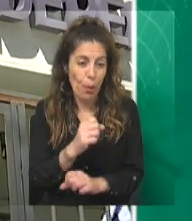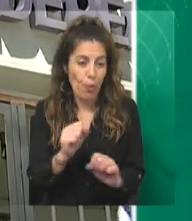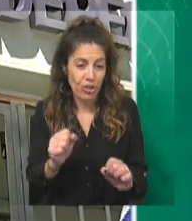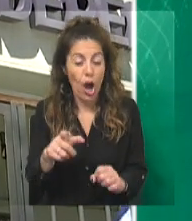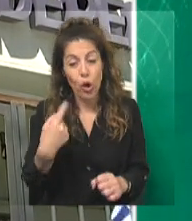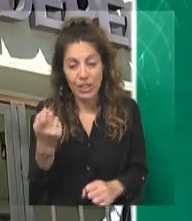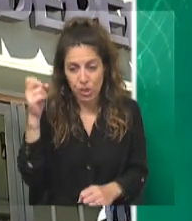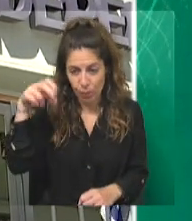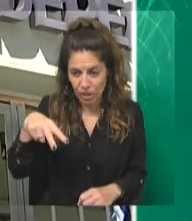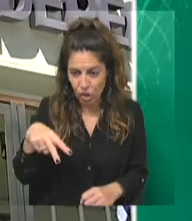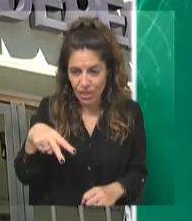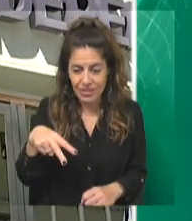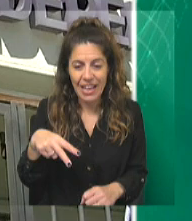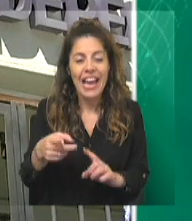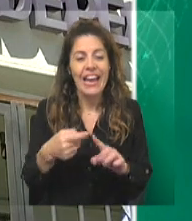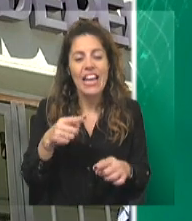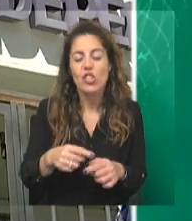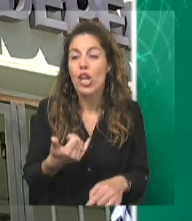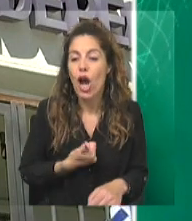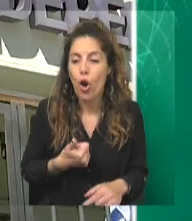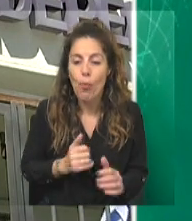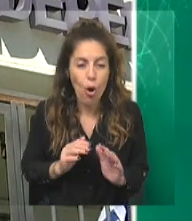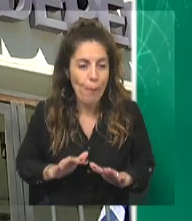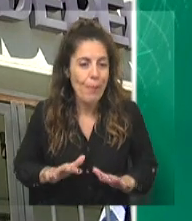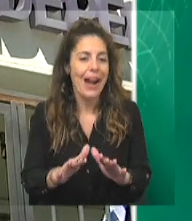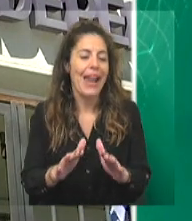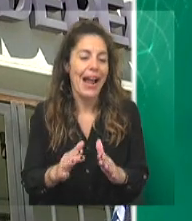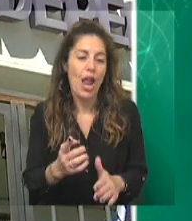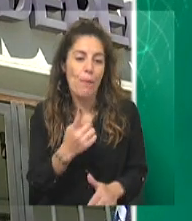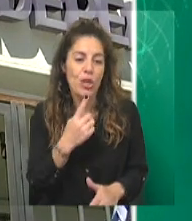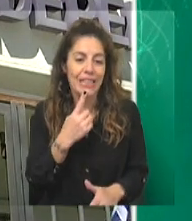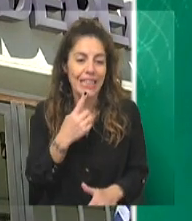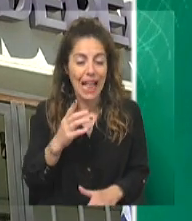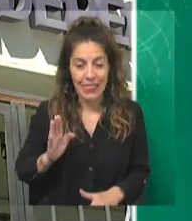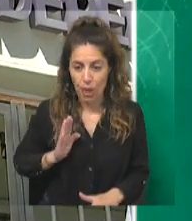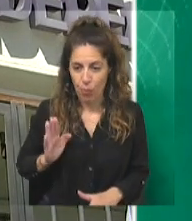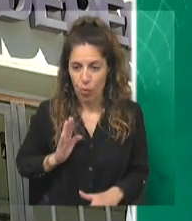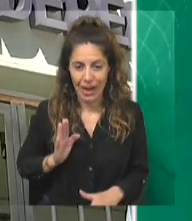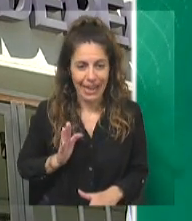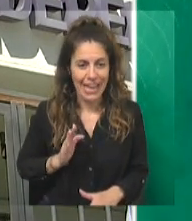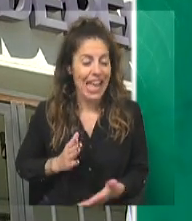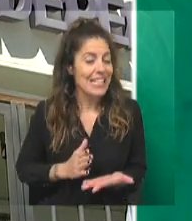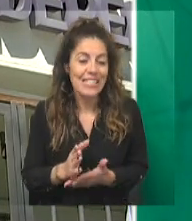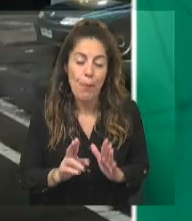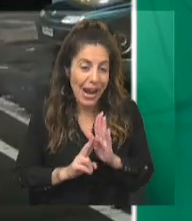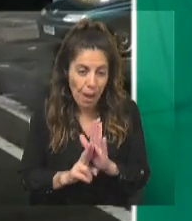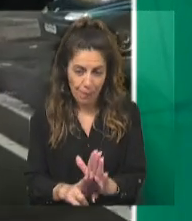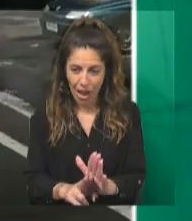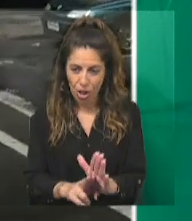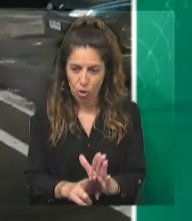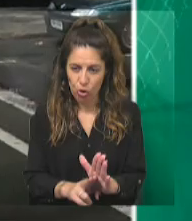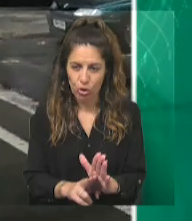otras opiniones respecto a cómo encarar las políticas de género eh siempre tuve el respaldo